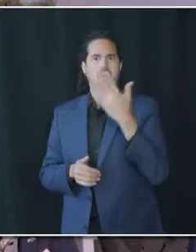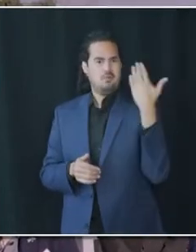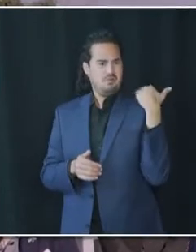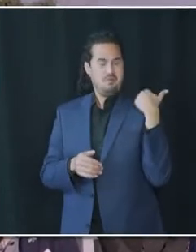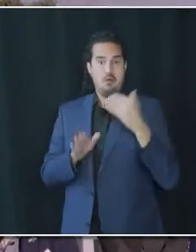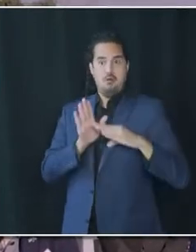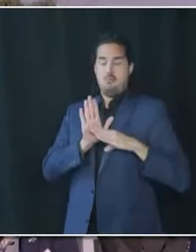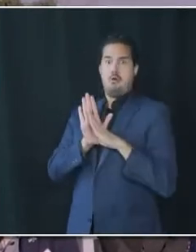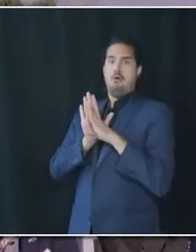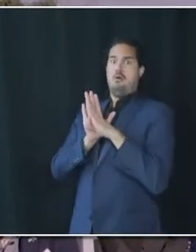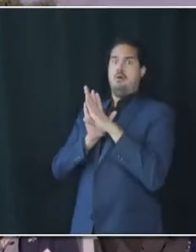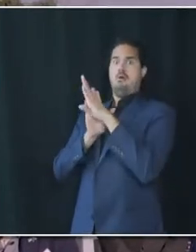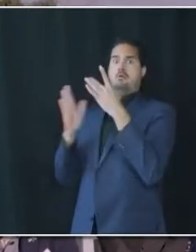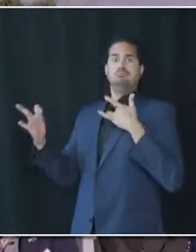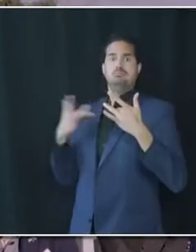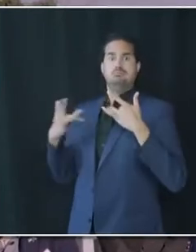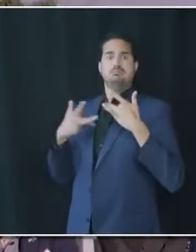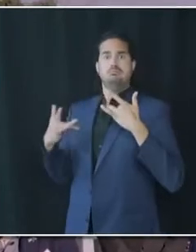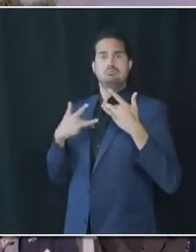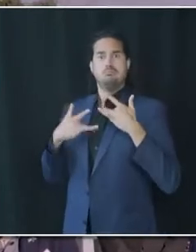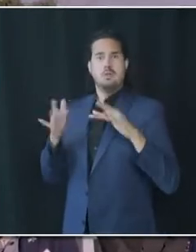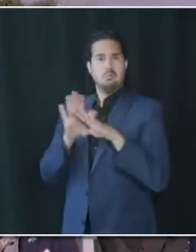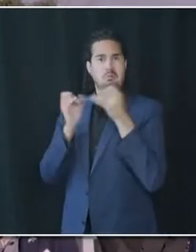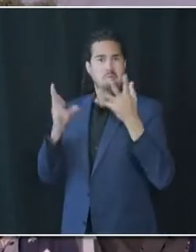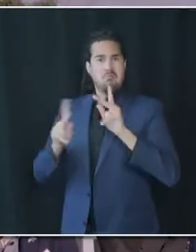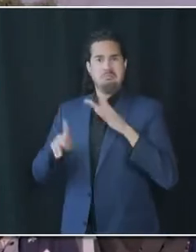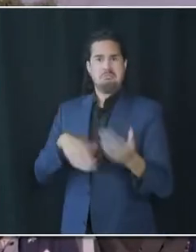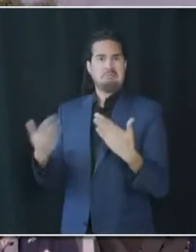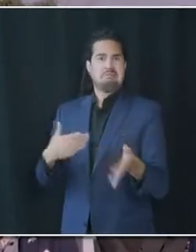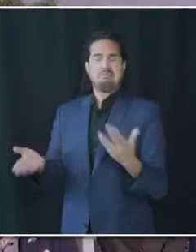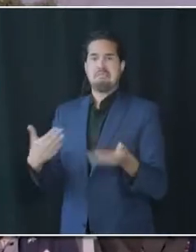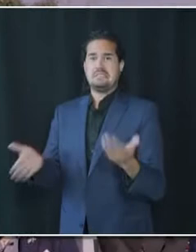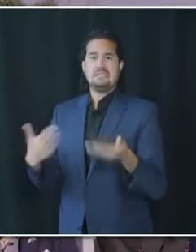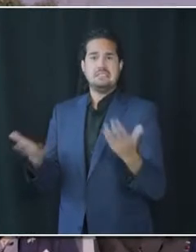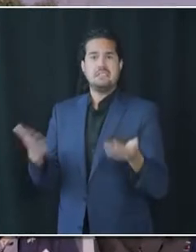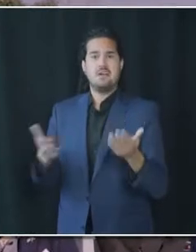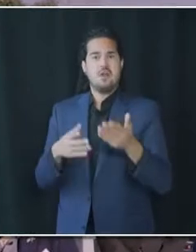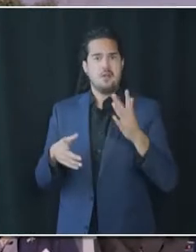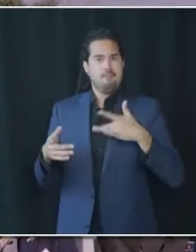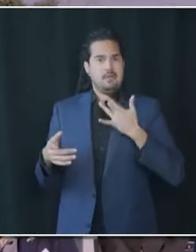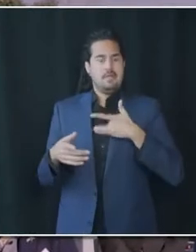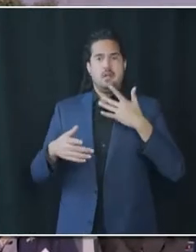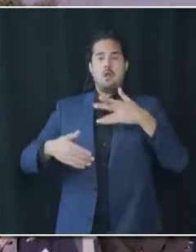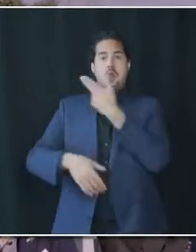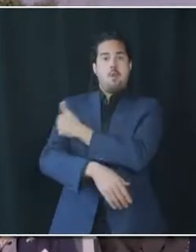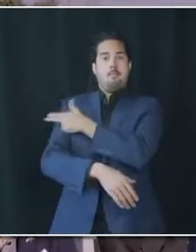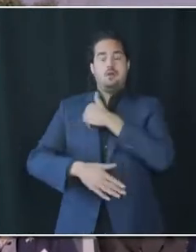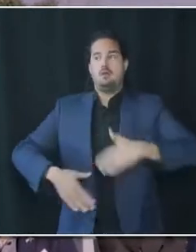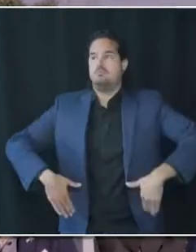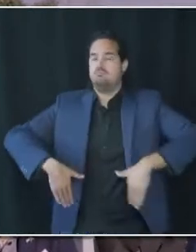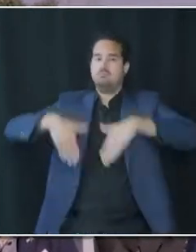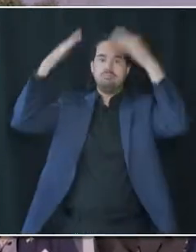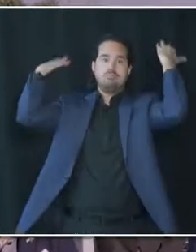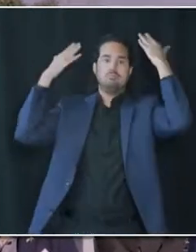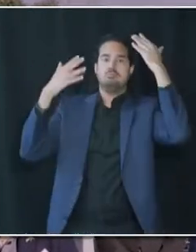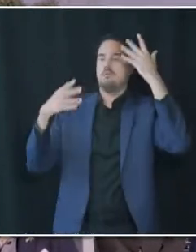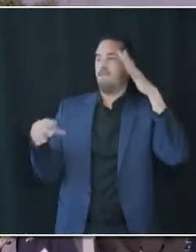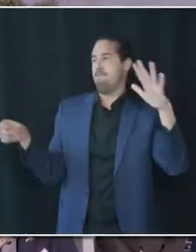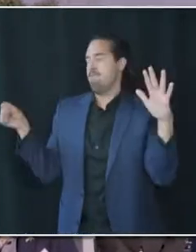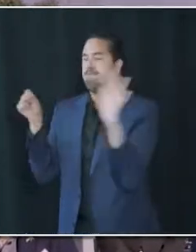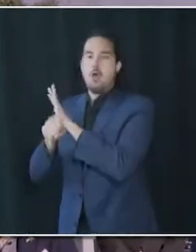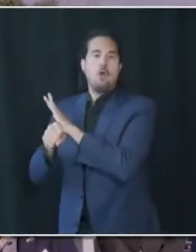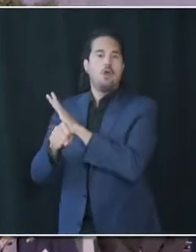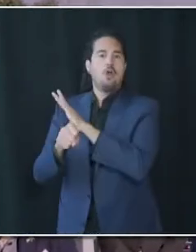horroroso y la cantidad de muertes que se experimentaba california y la presión a los hospitales debido al alto número